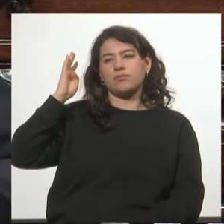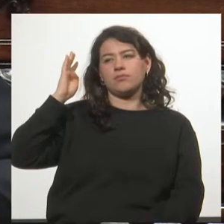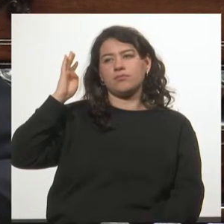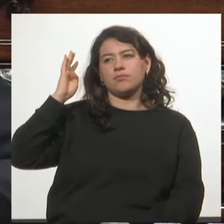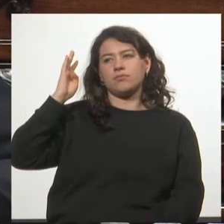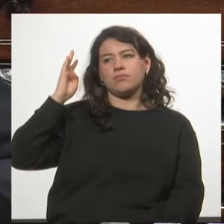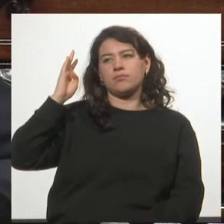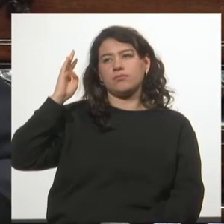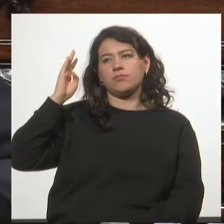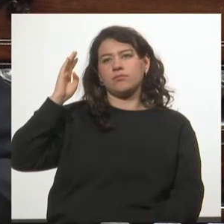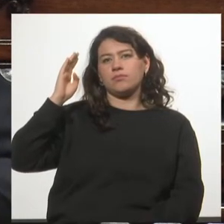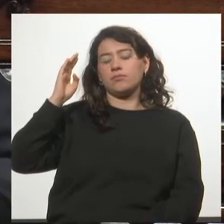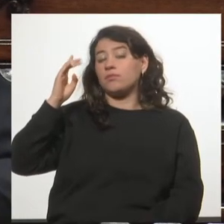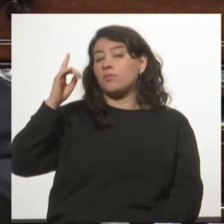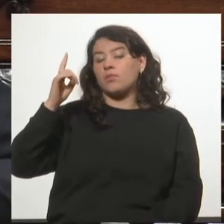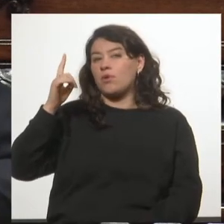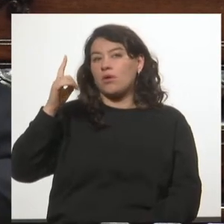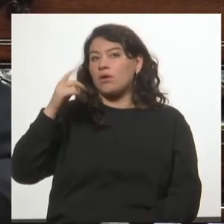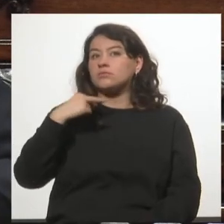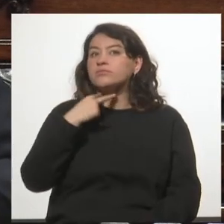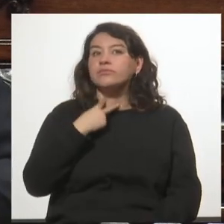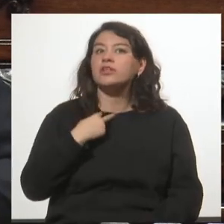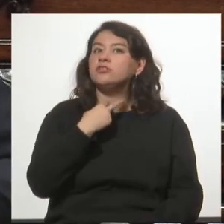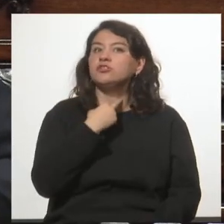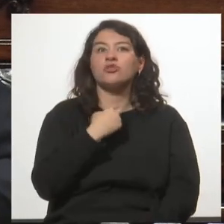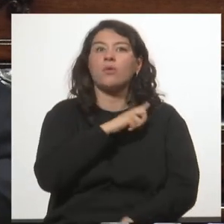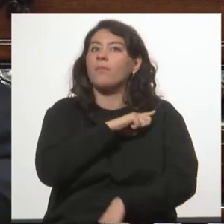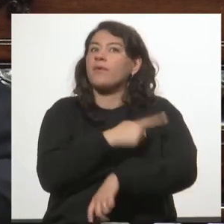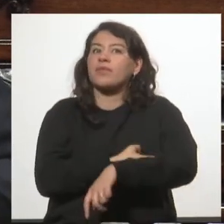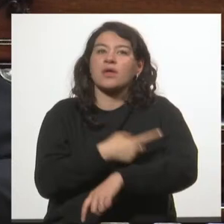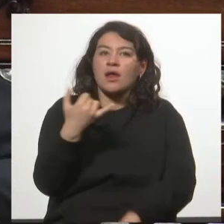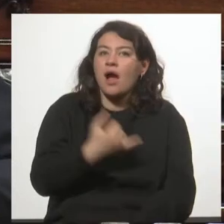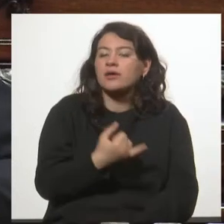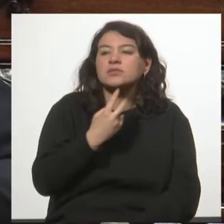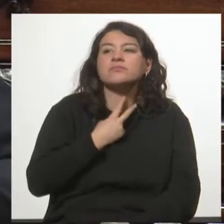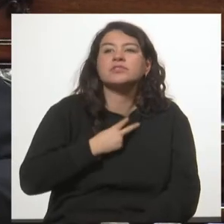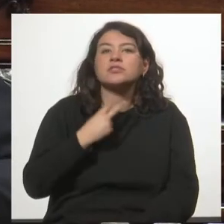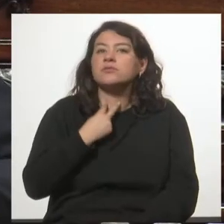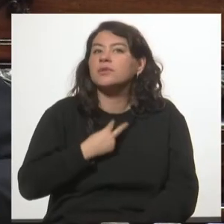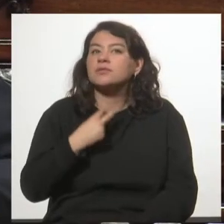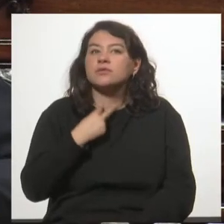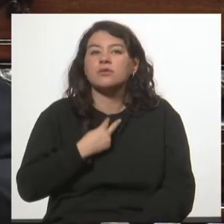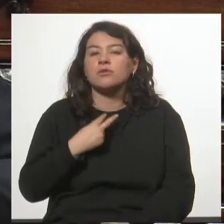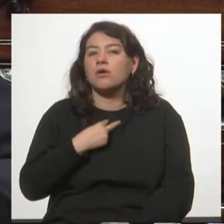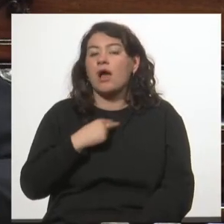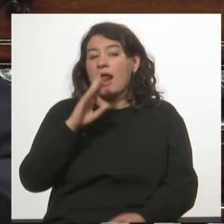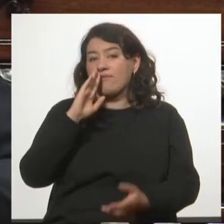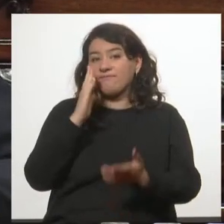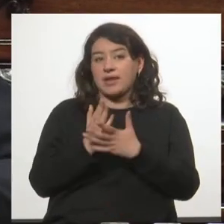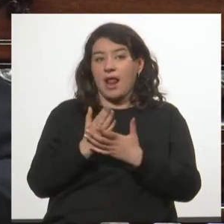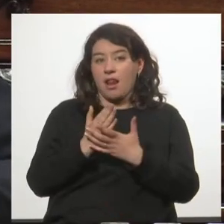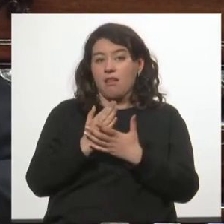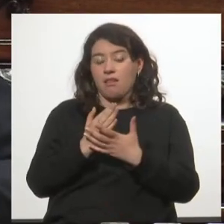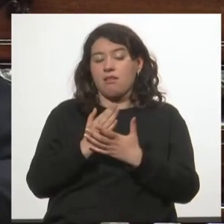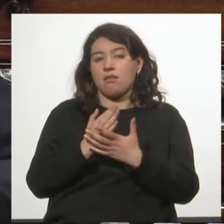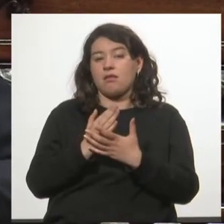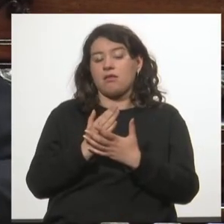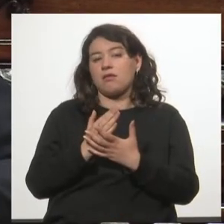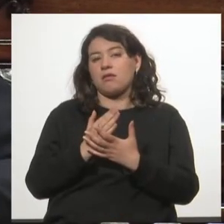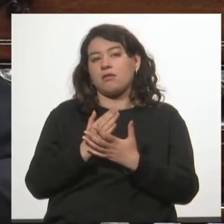borrachos de ese poder probados con ese poder llegaron al final a construir